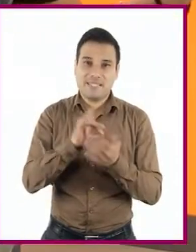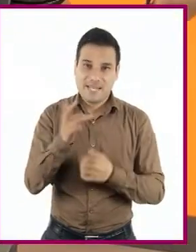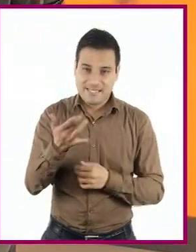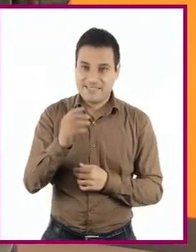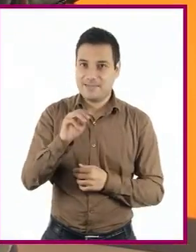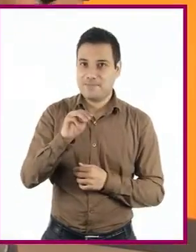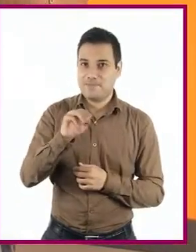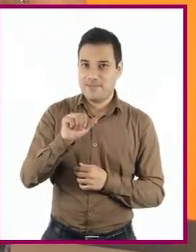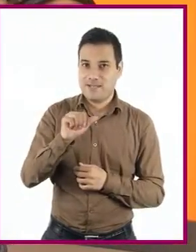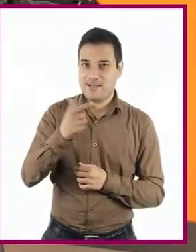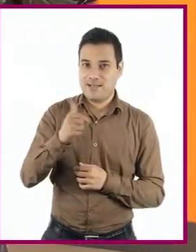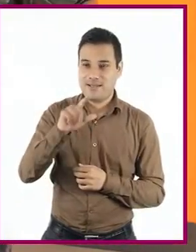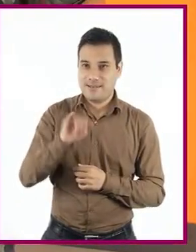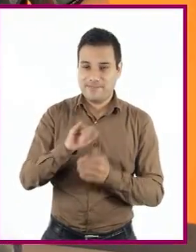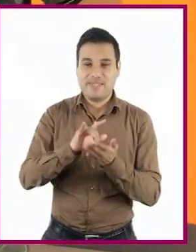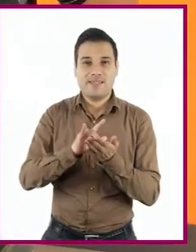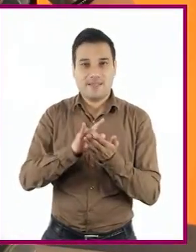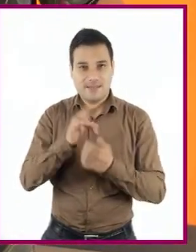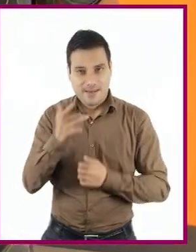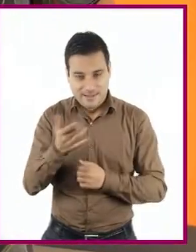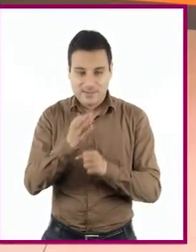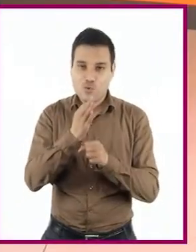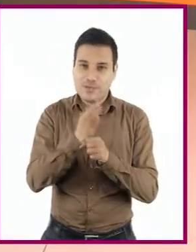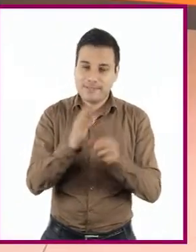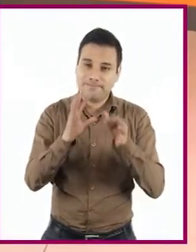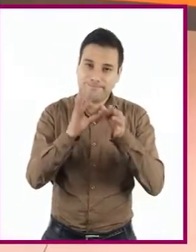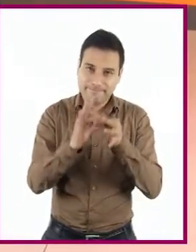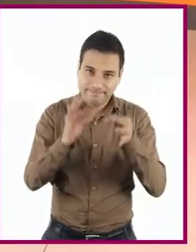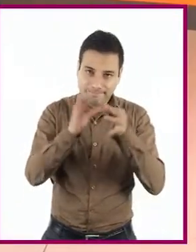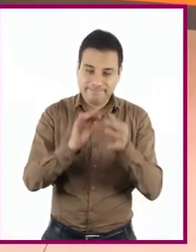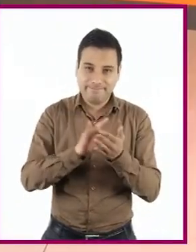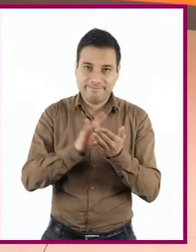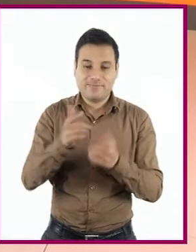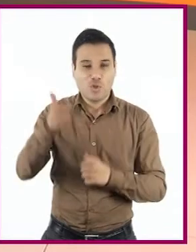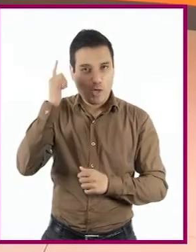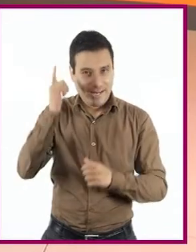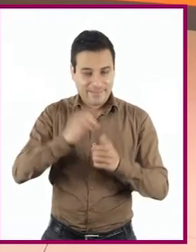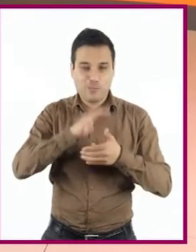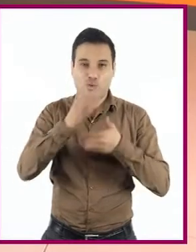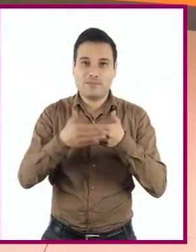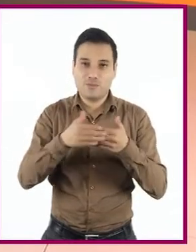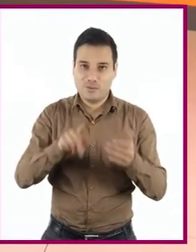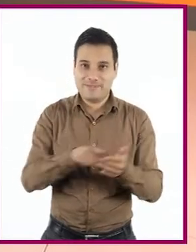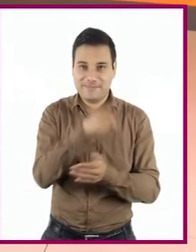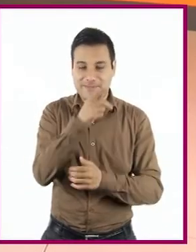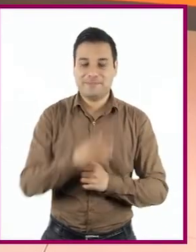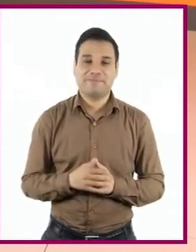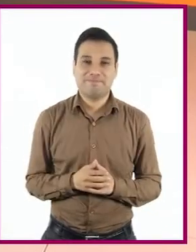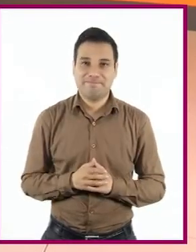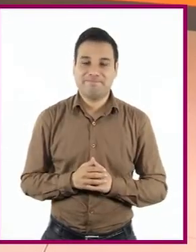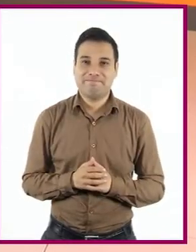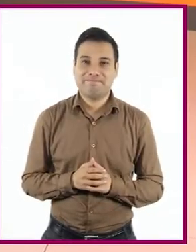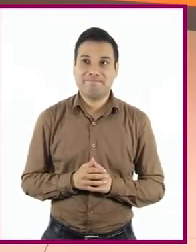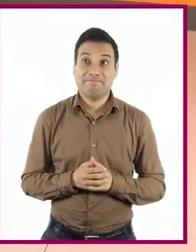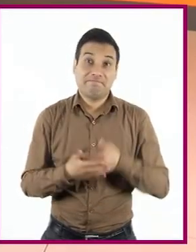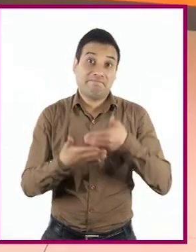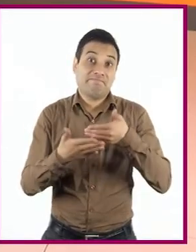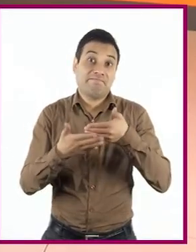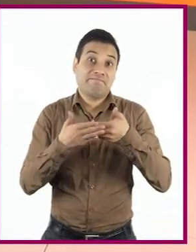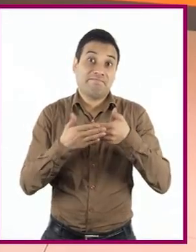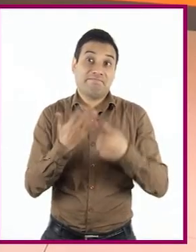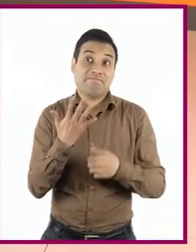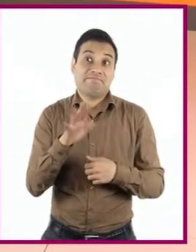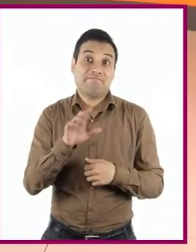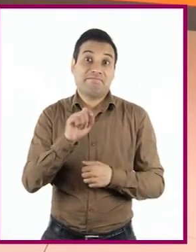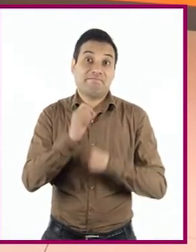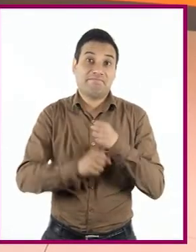por acompañarnos junto con Giovanna en esta sobremesa, la que esperamos se repita muy pronto, o por lo menos en 10 o